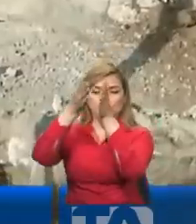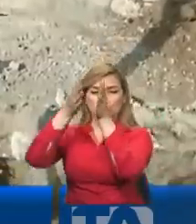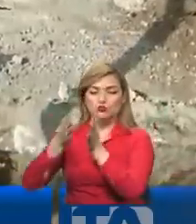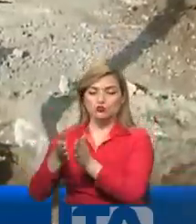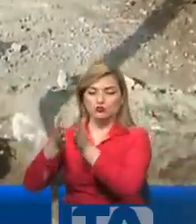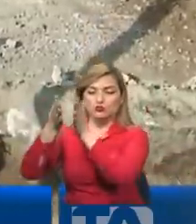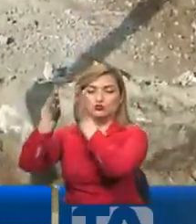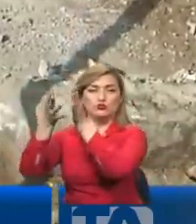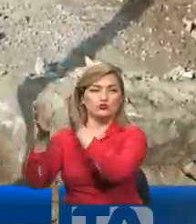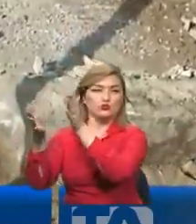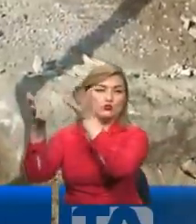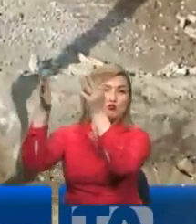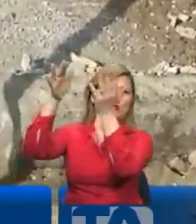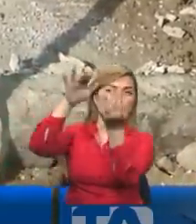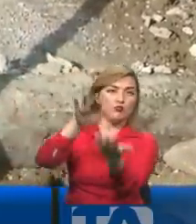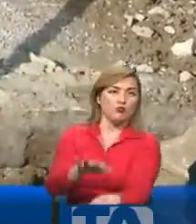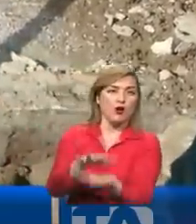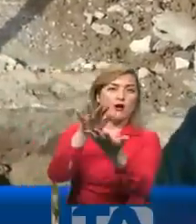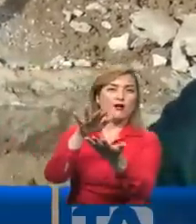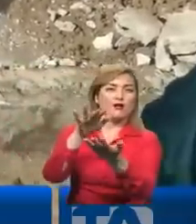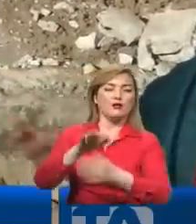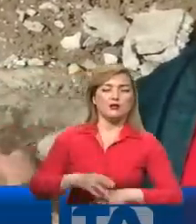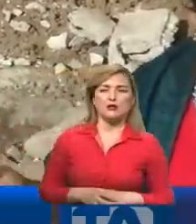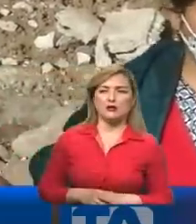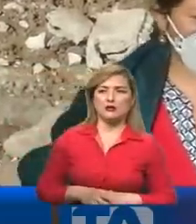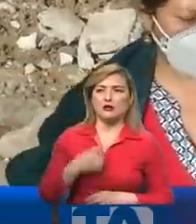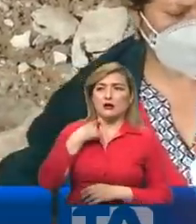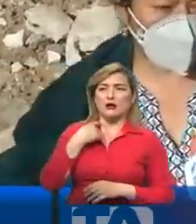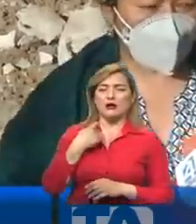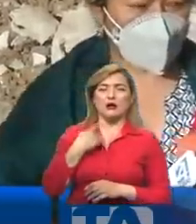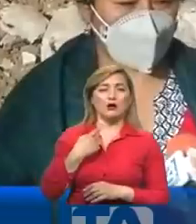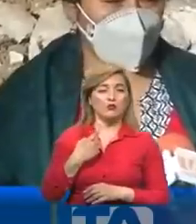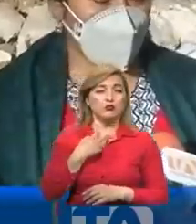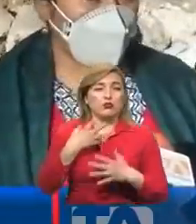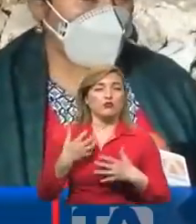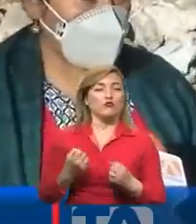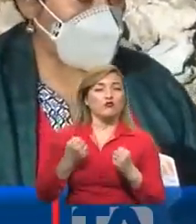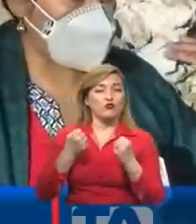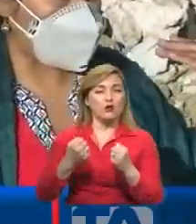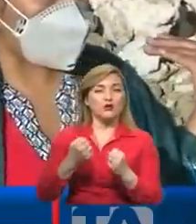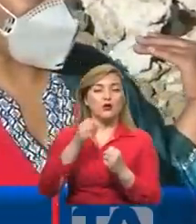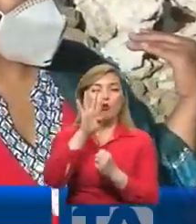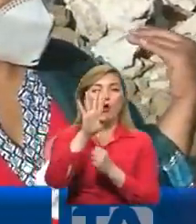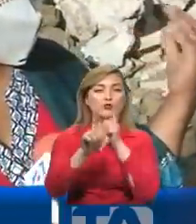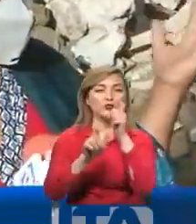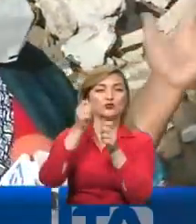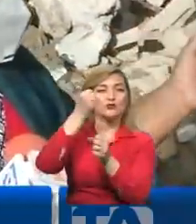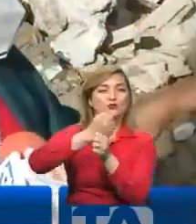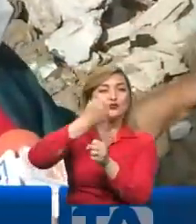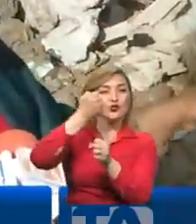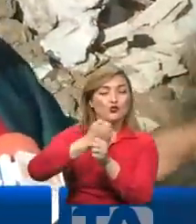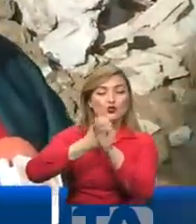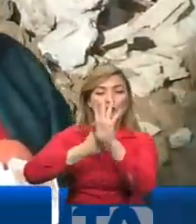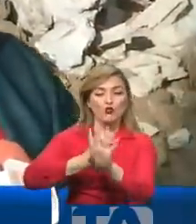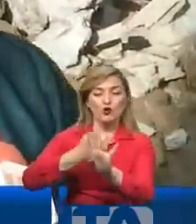derrumbado. Entonces fue terrible porque habían personas trabajando y de acá también, pues o sea, antes de aquí no ha